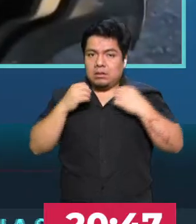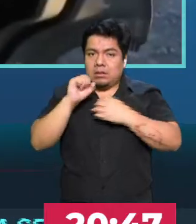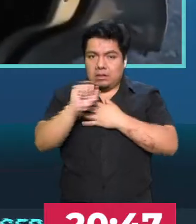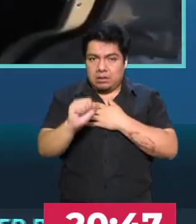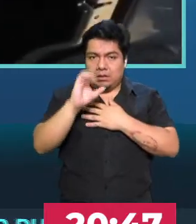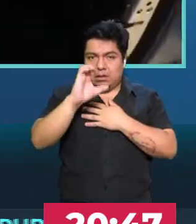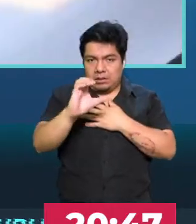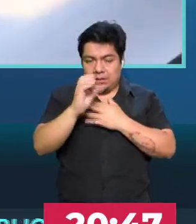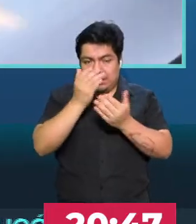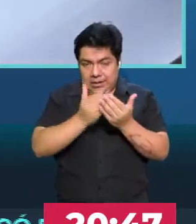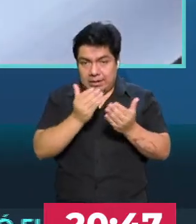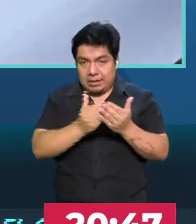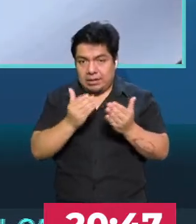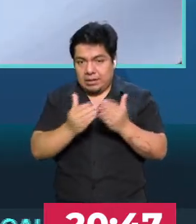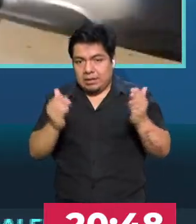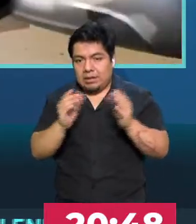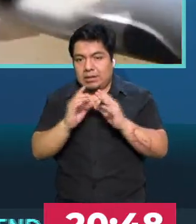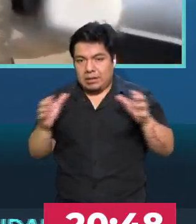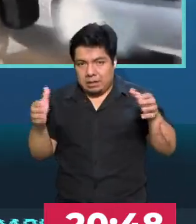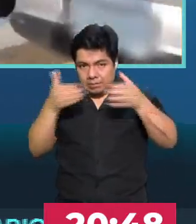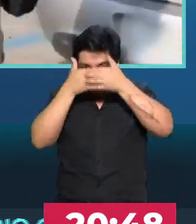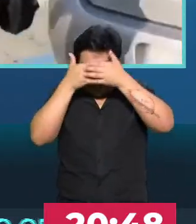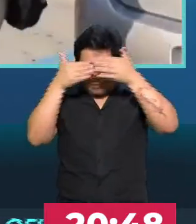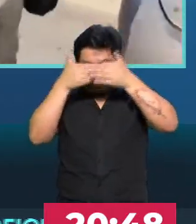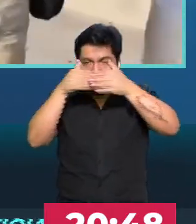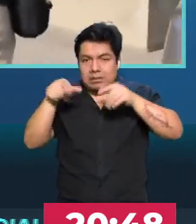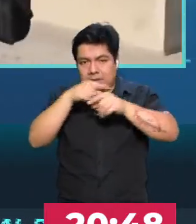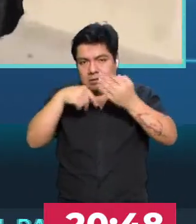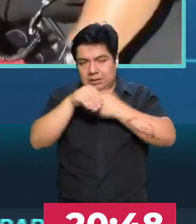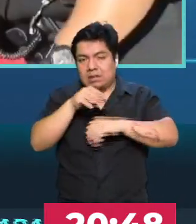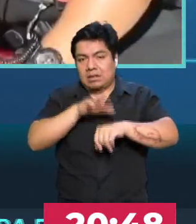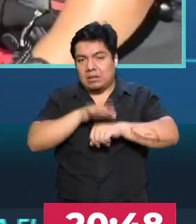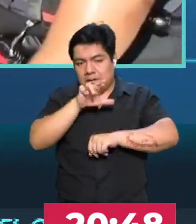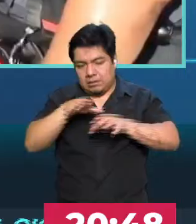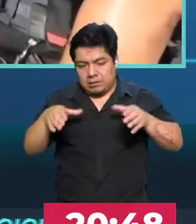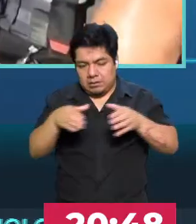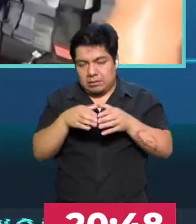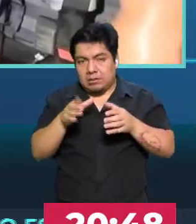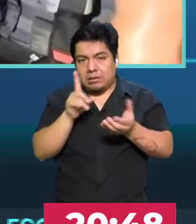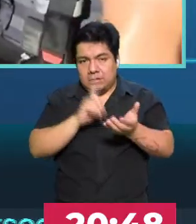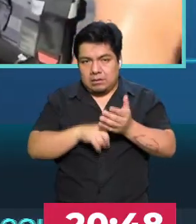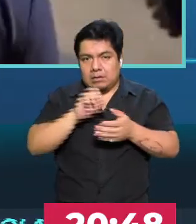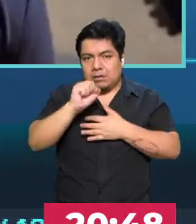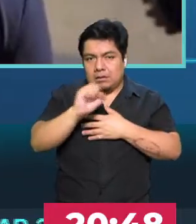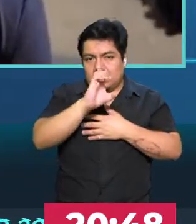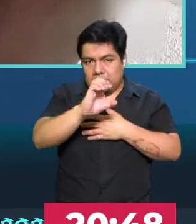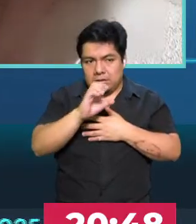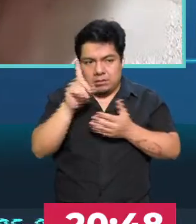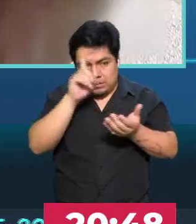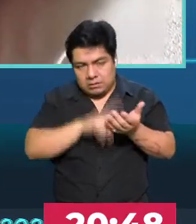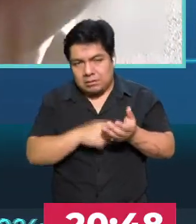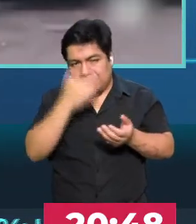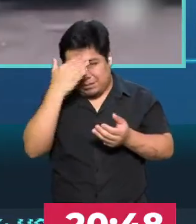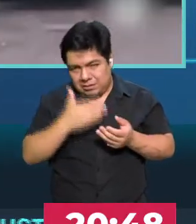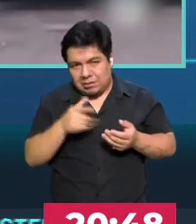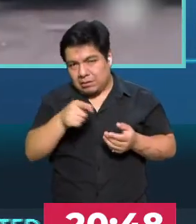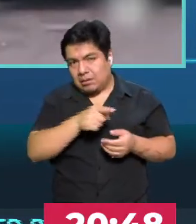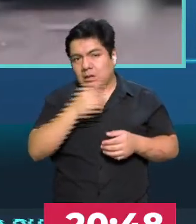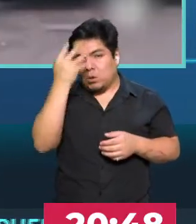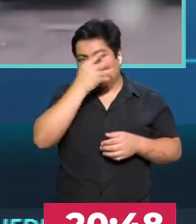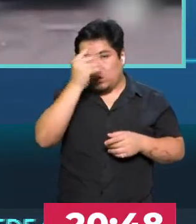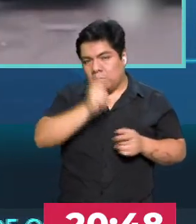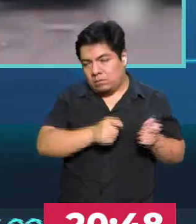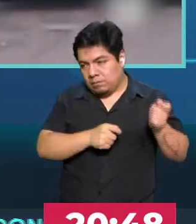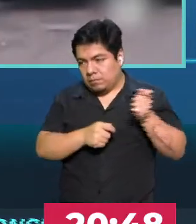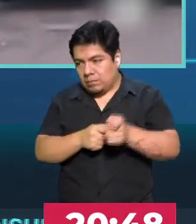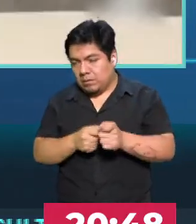Corte actual es de corte conservadora, la gran mayoría de los miembros de la Suprema Corte fueron justamente propuestos por Donald Trump